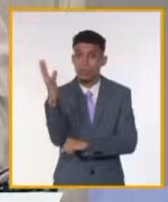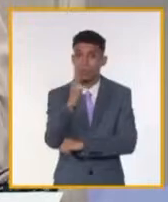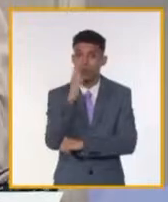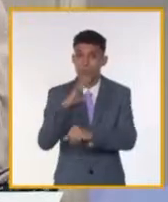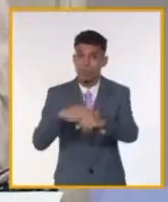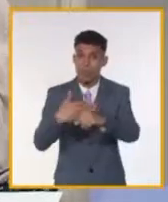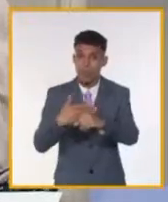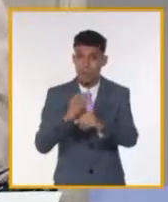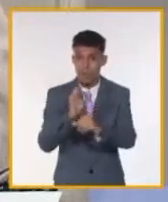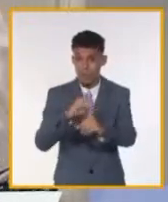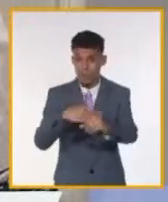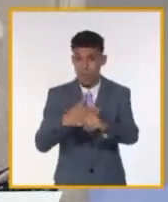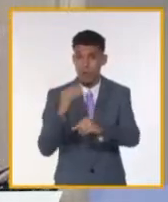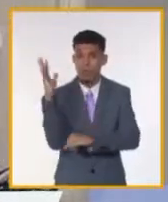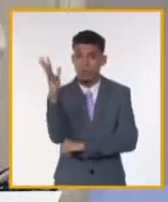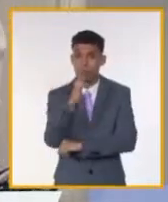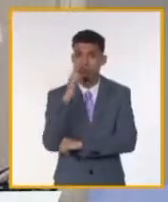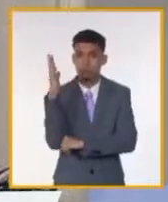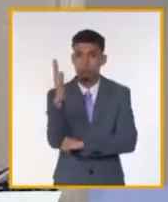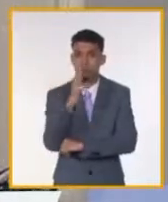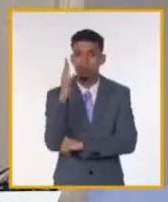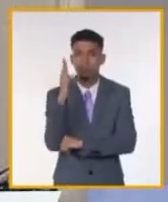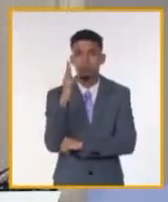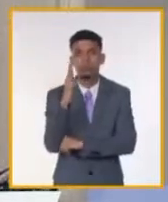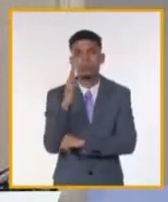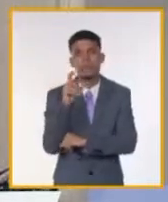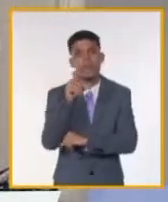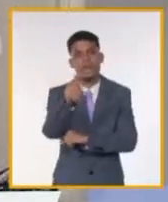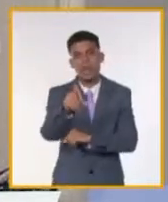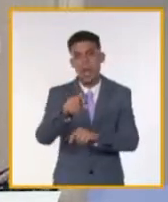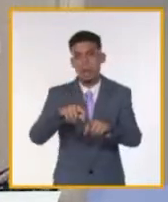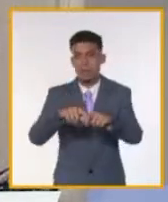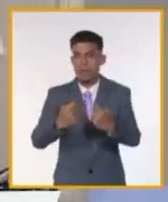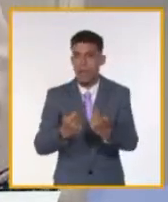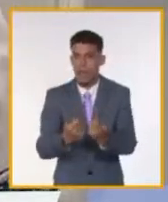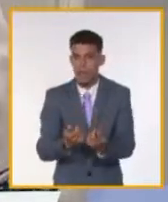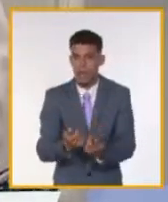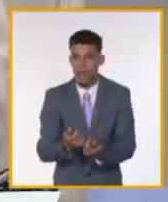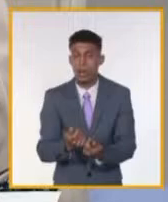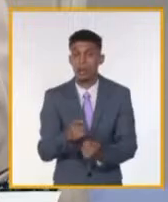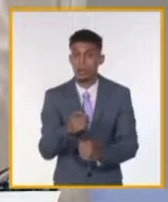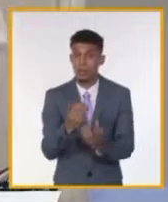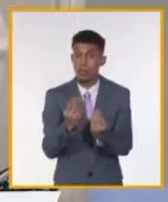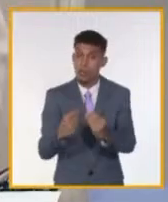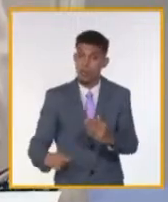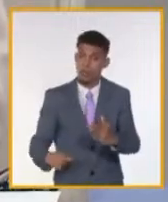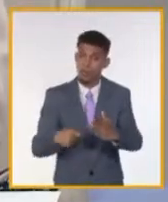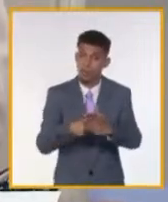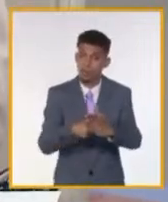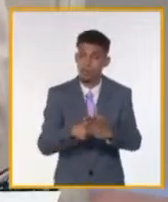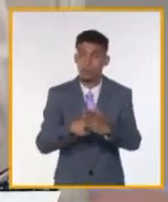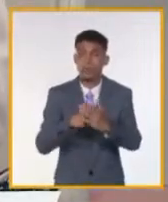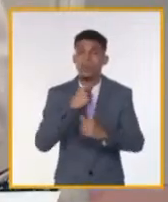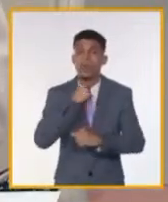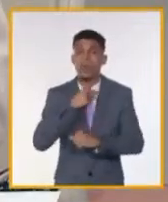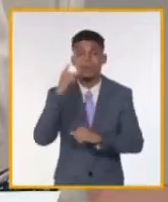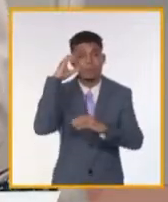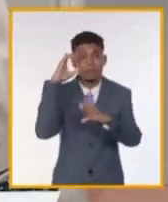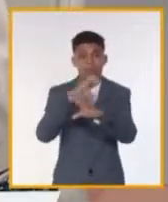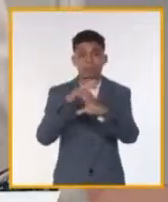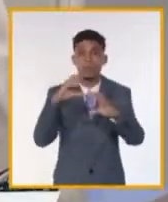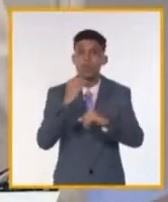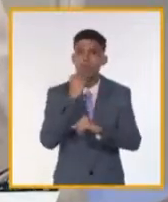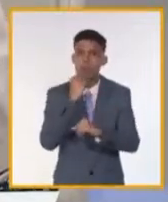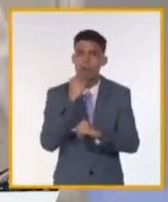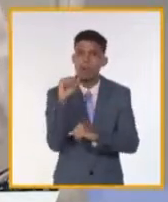afecten, porque todo eso lleva una cantidad de financiamiento. Se puede lograr, los ingenieros pueden lograr de que una salina pueda trabajar